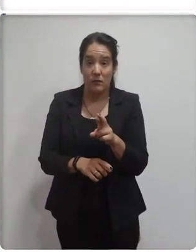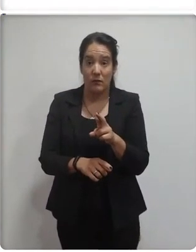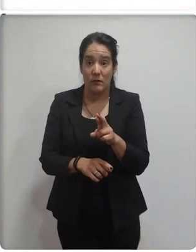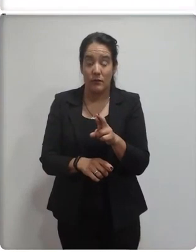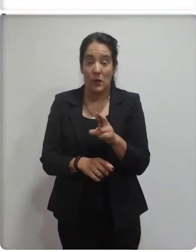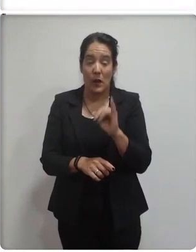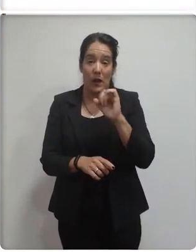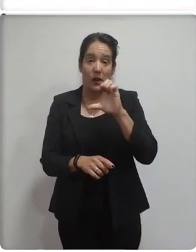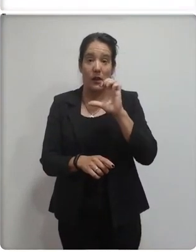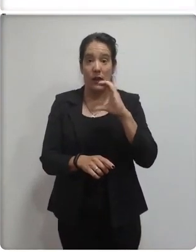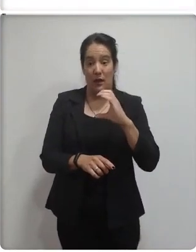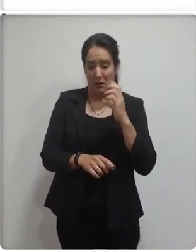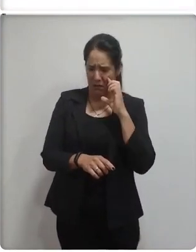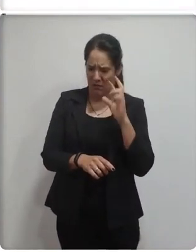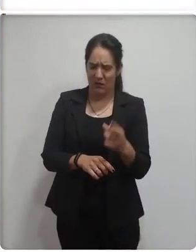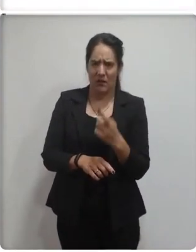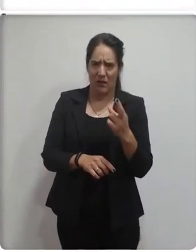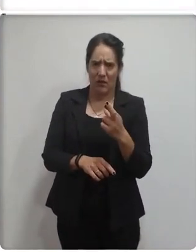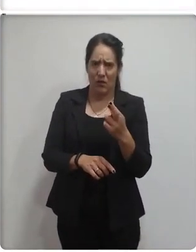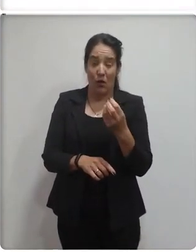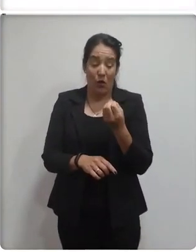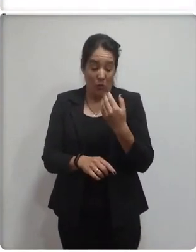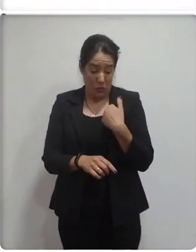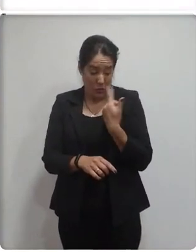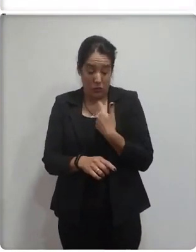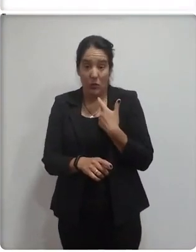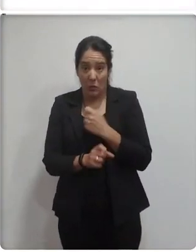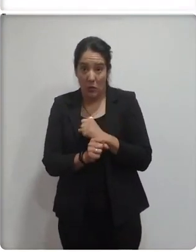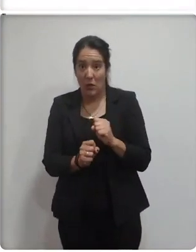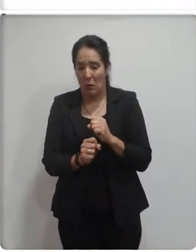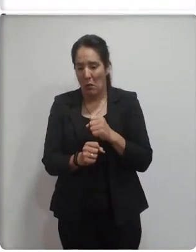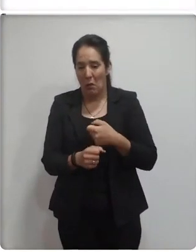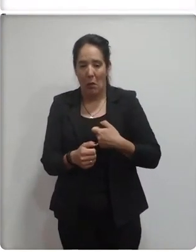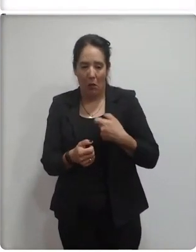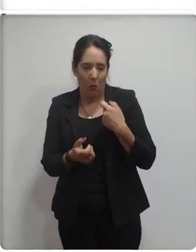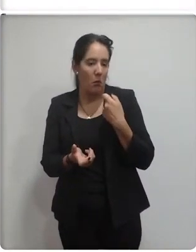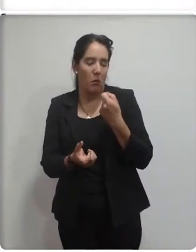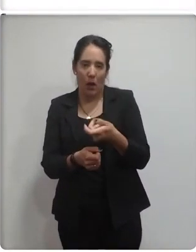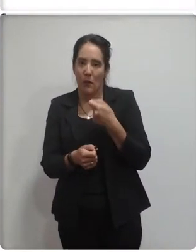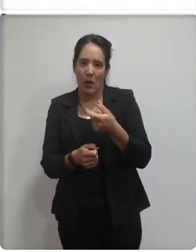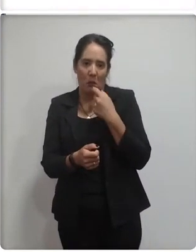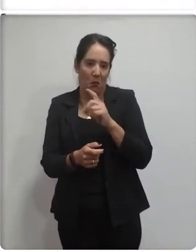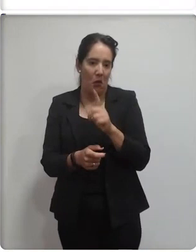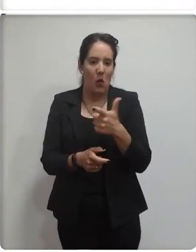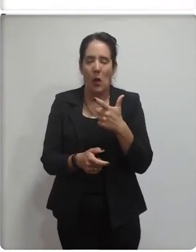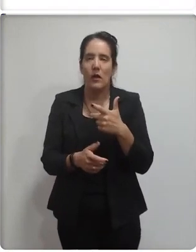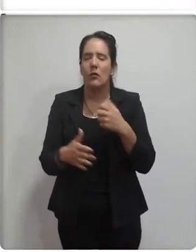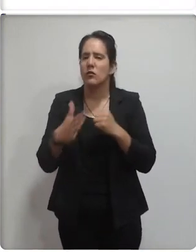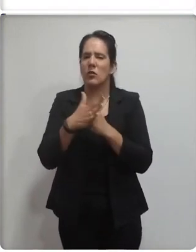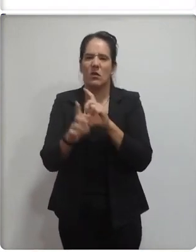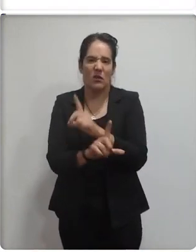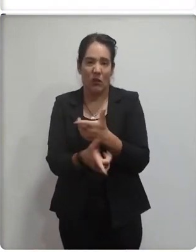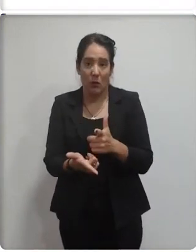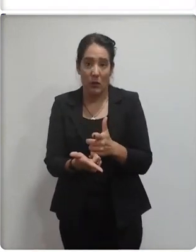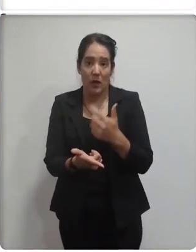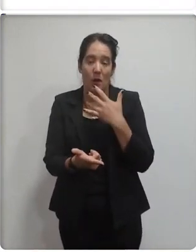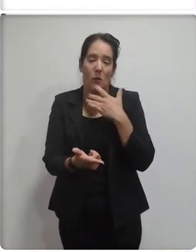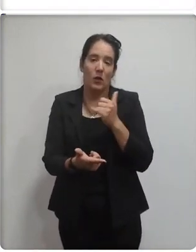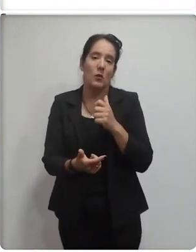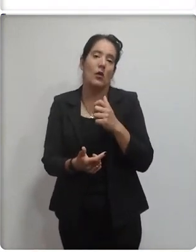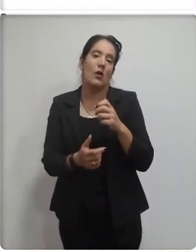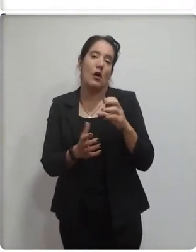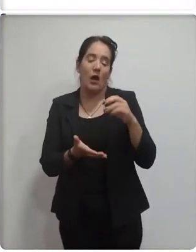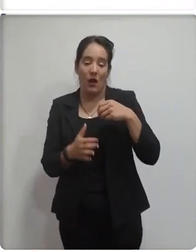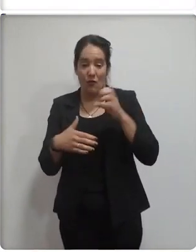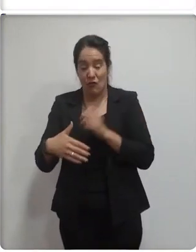al IEC esto. Como nosotros contábamos con ese régimen de gastos ilimitados. Por ejemplo, el Fondo Nacional de